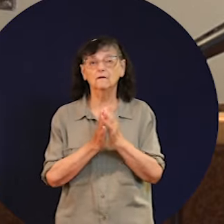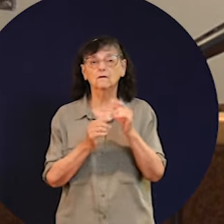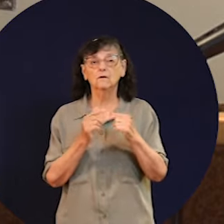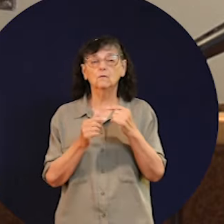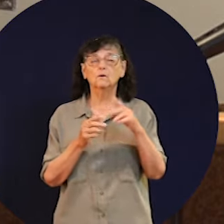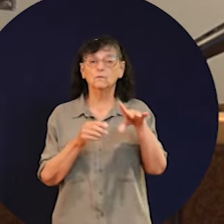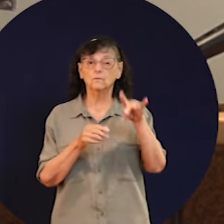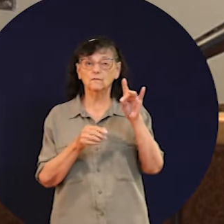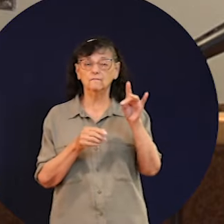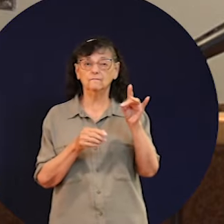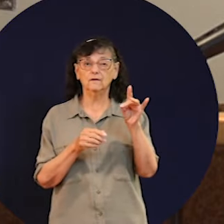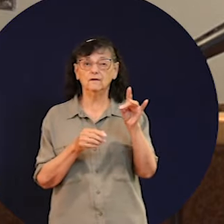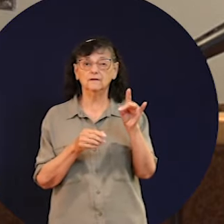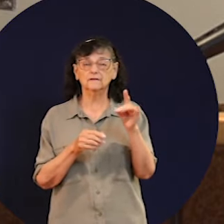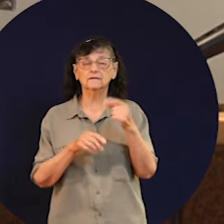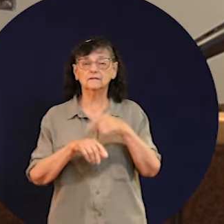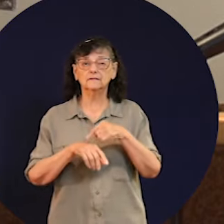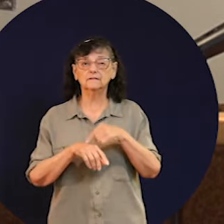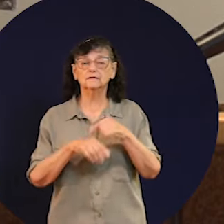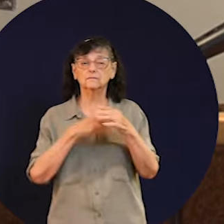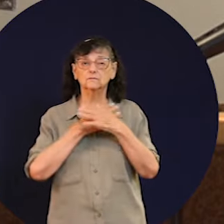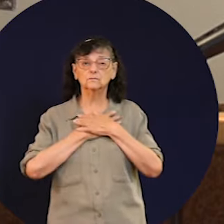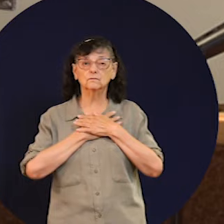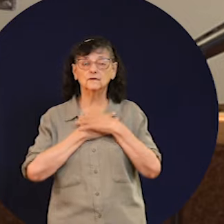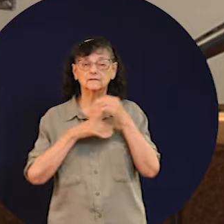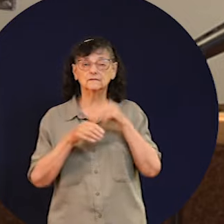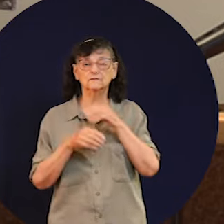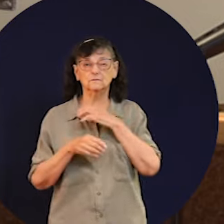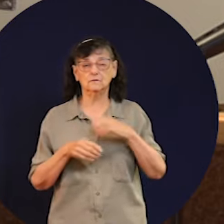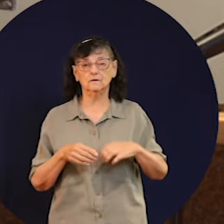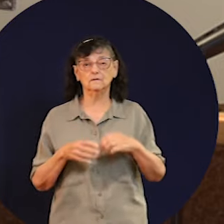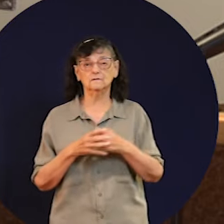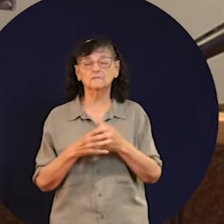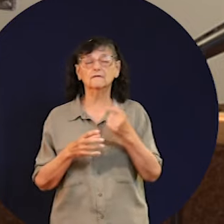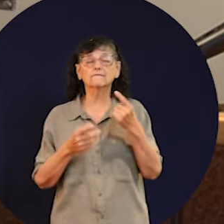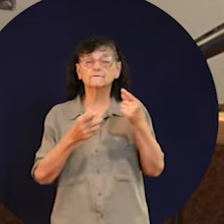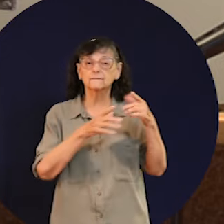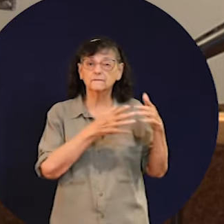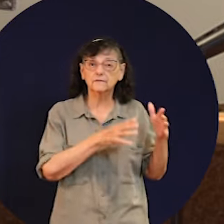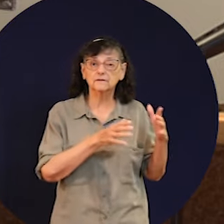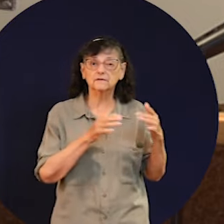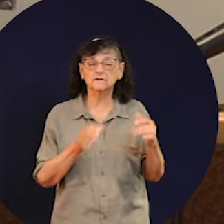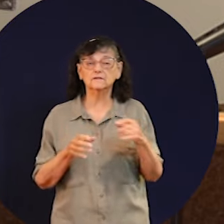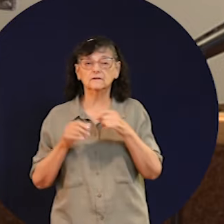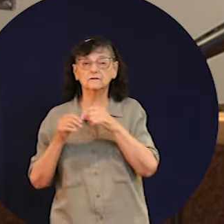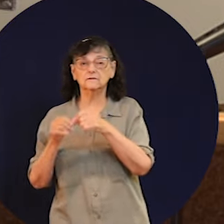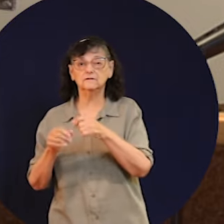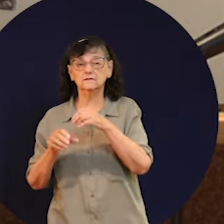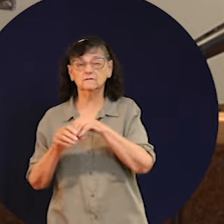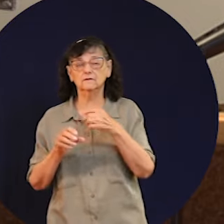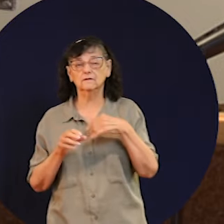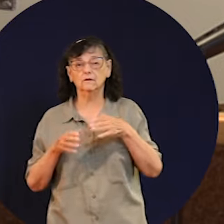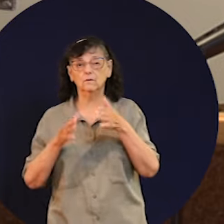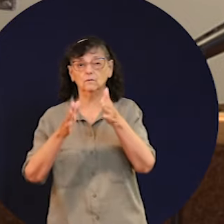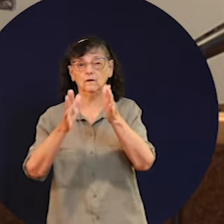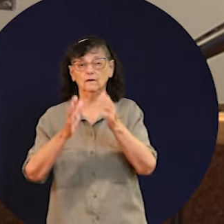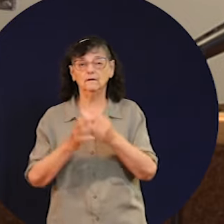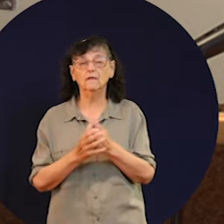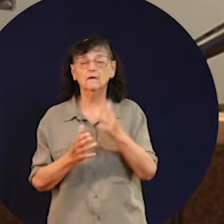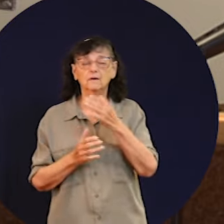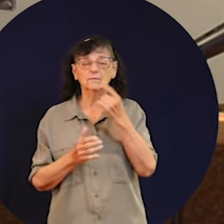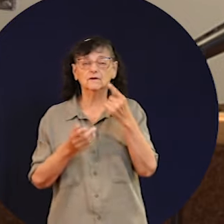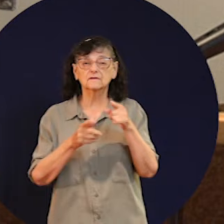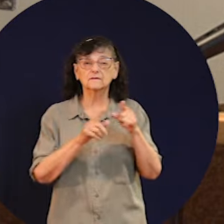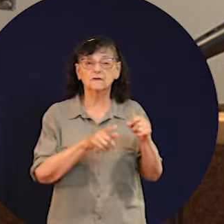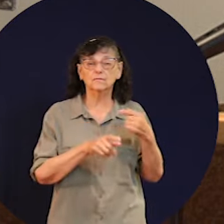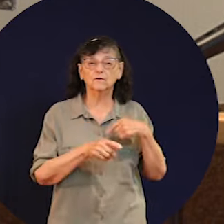Cuando encontramos el tiempo para descansar en Cristo, entonces podemos continuar en nuestro camino, porque